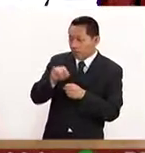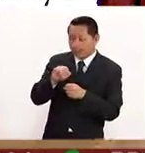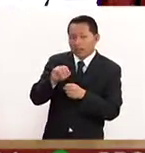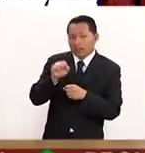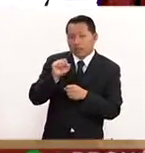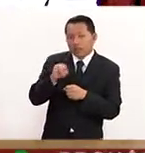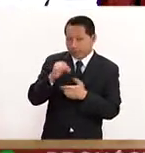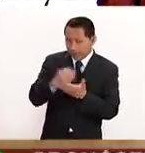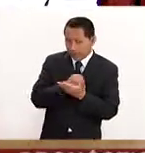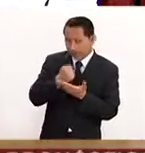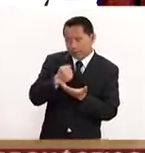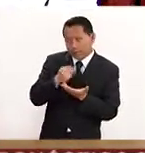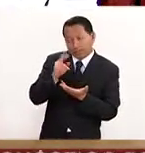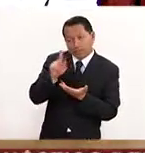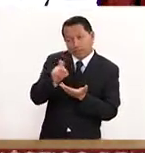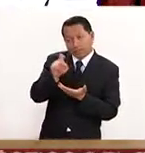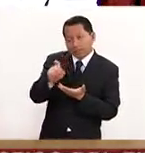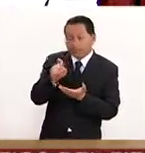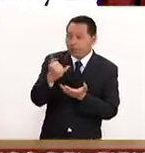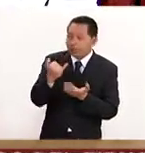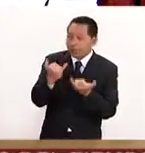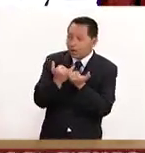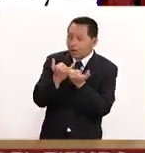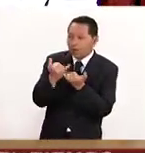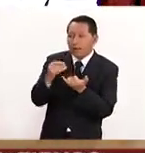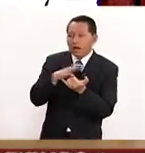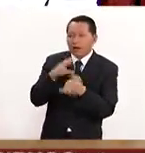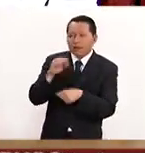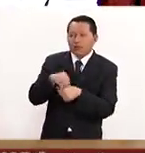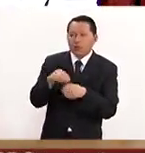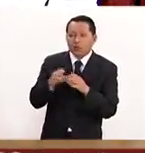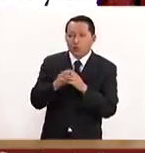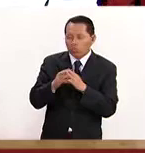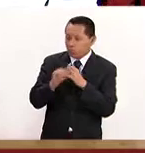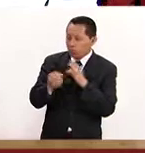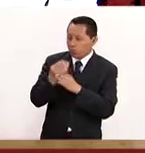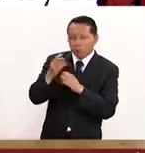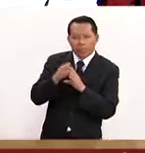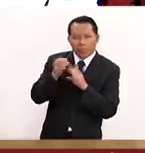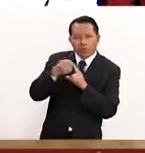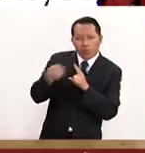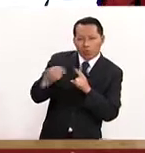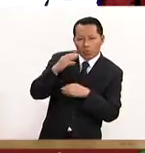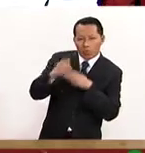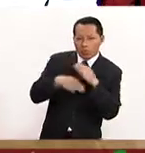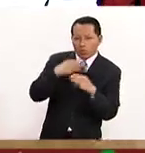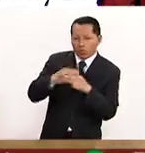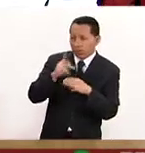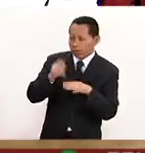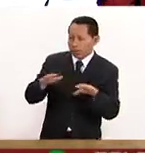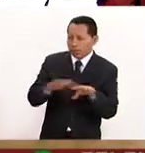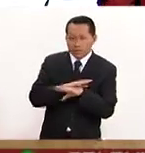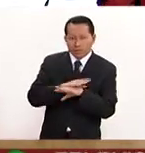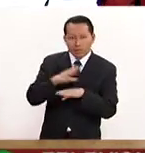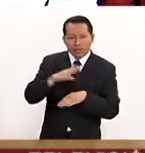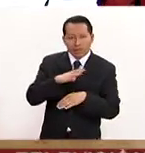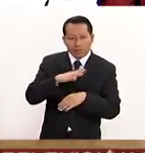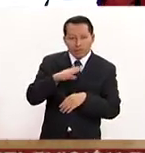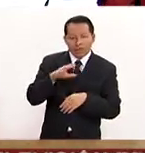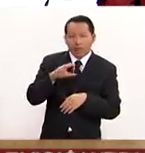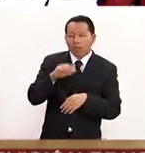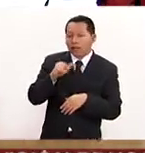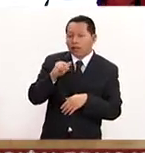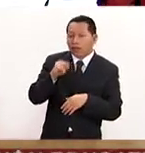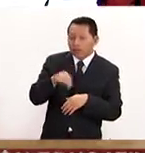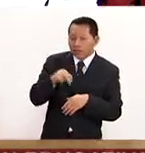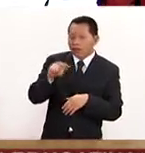sí. Y además falta un elemento ahí fundamental para ver y analizar el nuevo orden mundial que está cambiando, y es si llega a ganar Marine Le Pen,